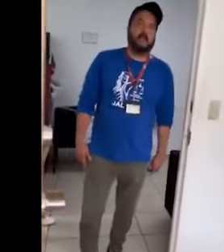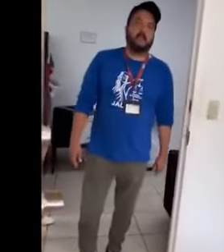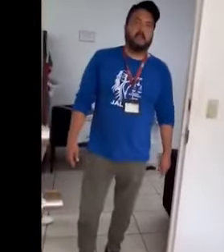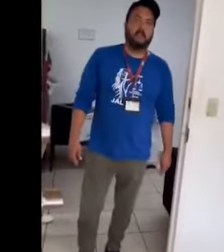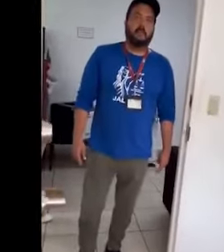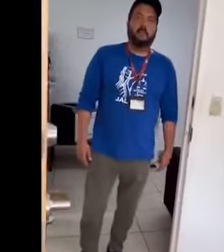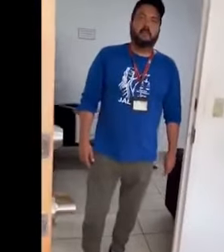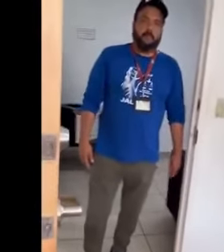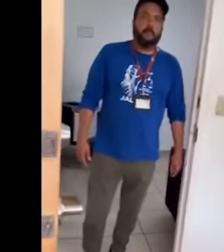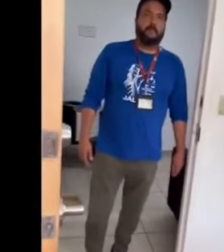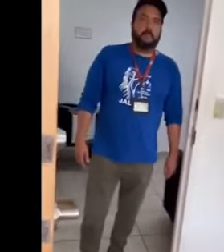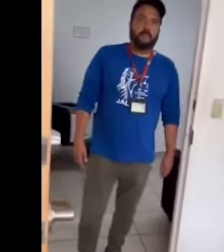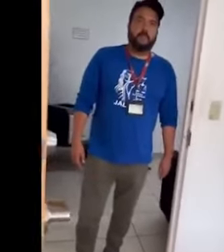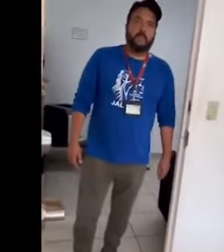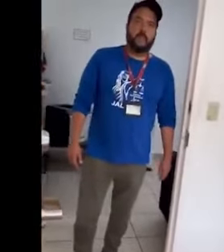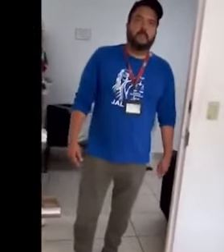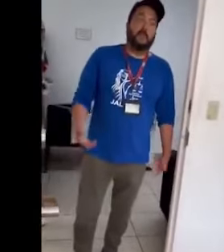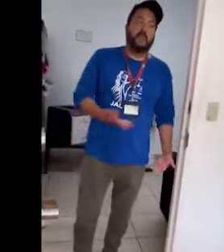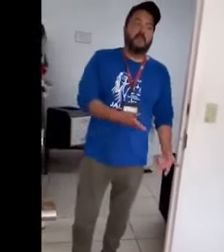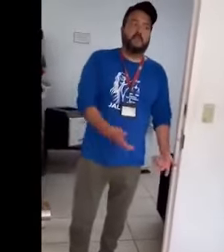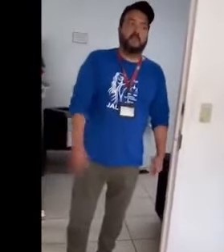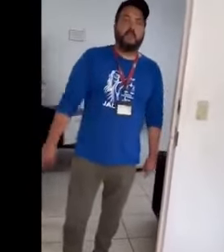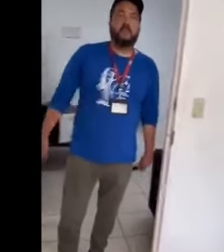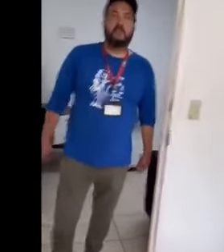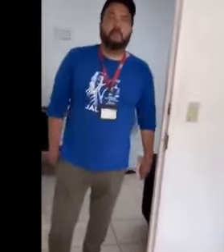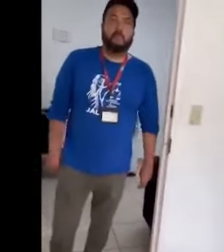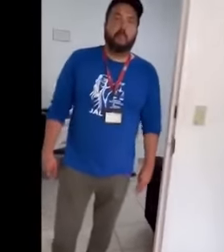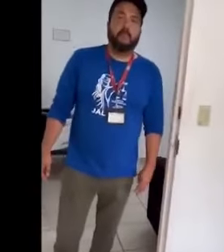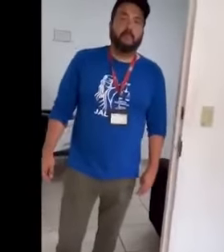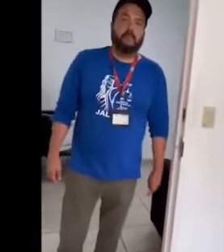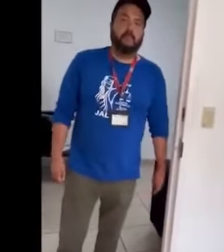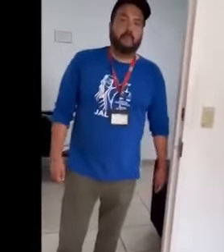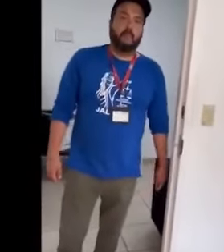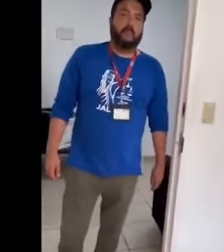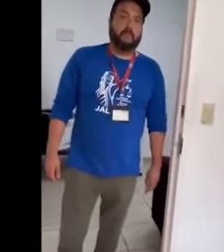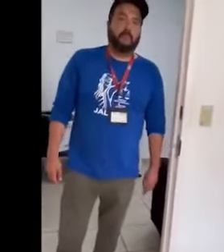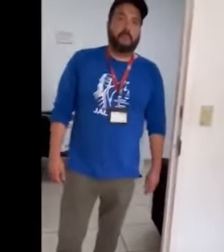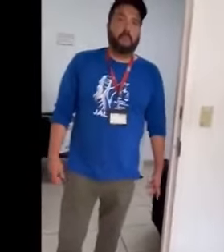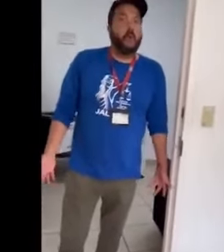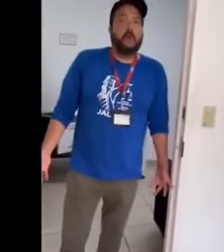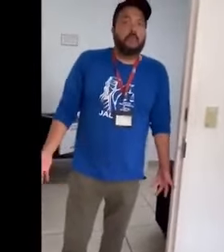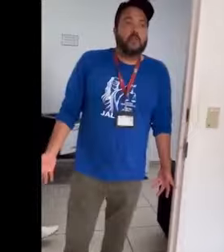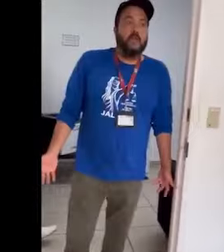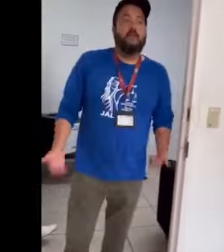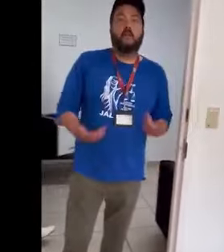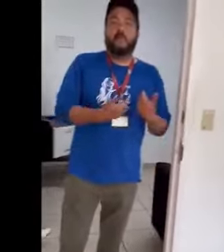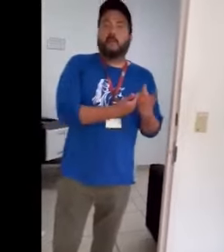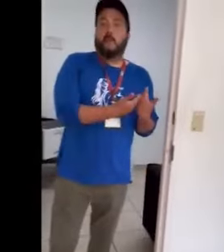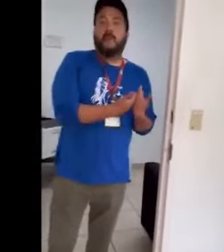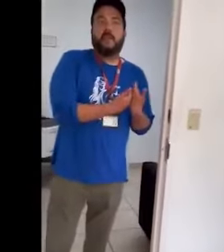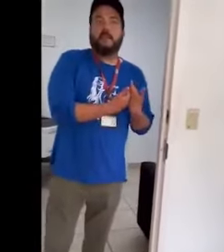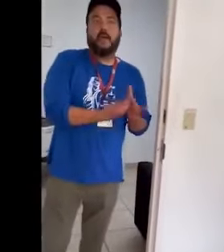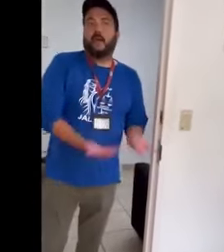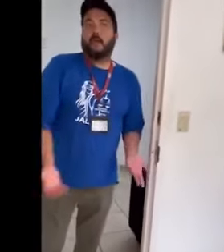Estamos atendiendo los propios asuntos de nuestros compañeros y los médicos. ¿Qué hacemos? Esto es vocación.